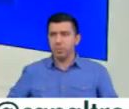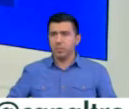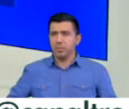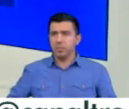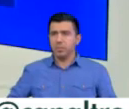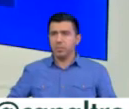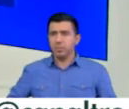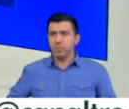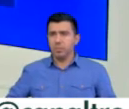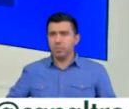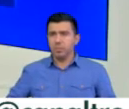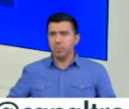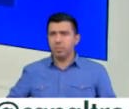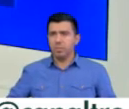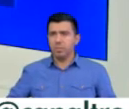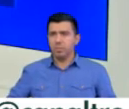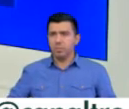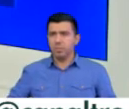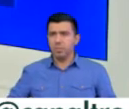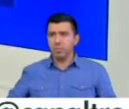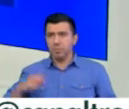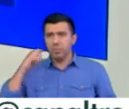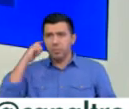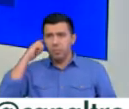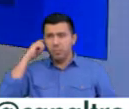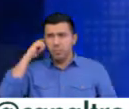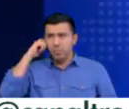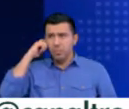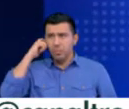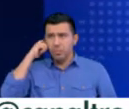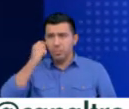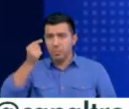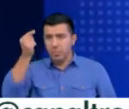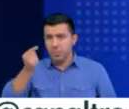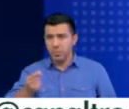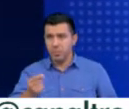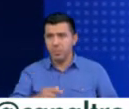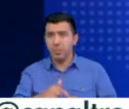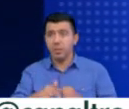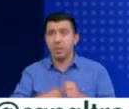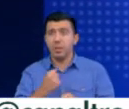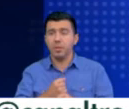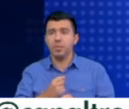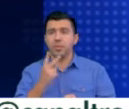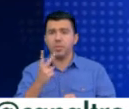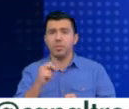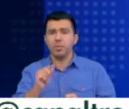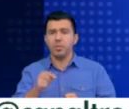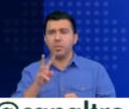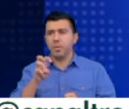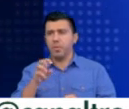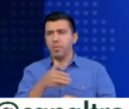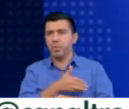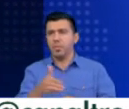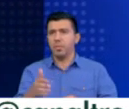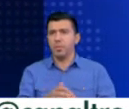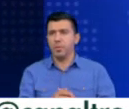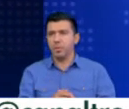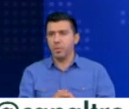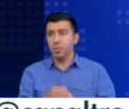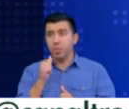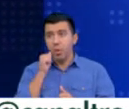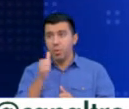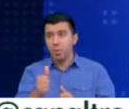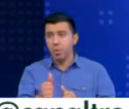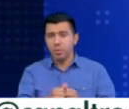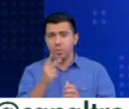las autoridades frente a celulares robados al año, 2,8 millones, es decir que diariamente 2.700 celulares